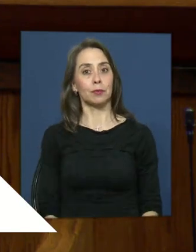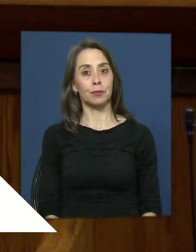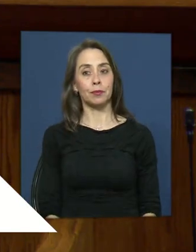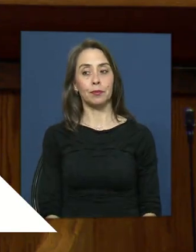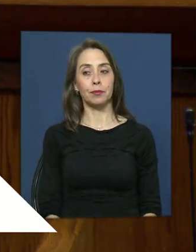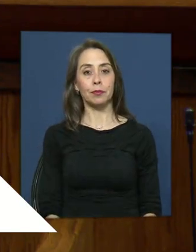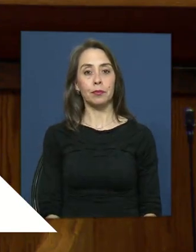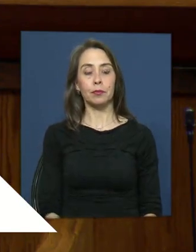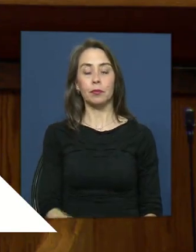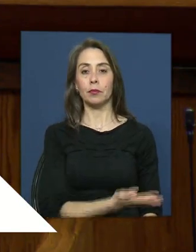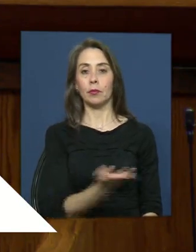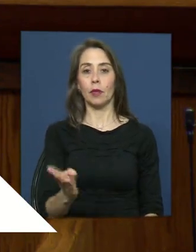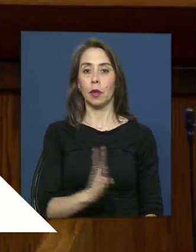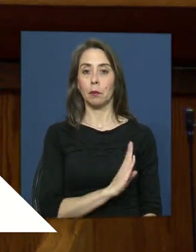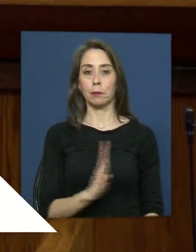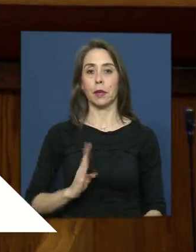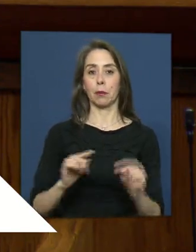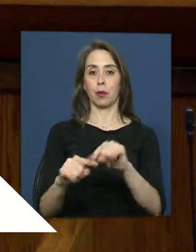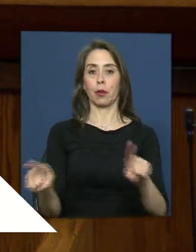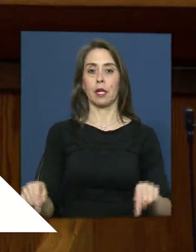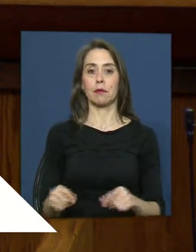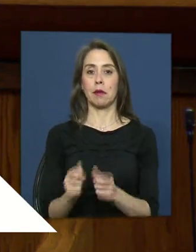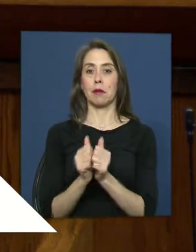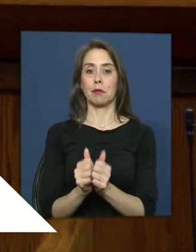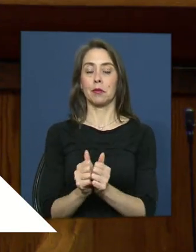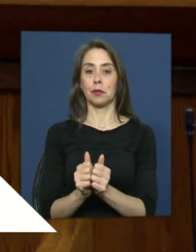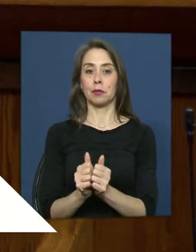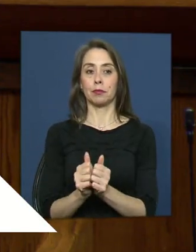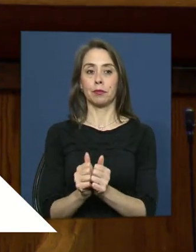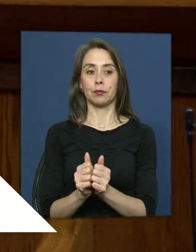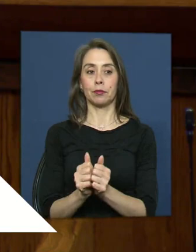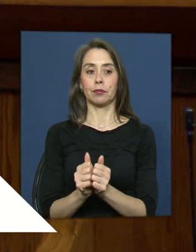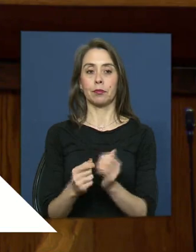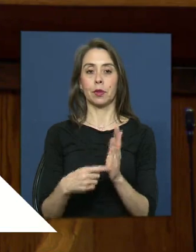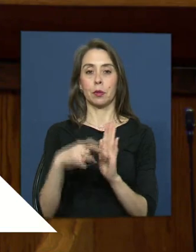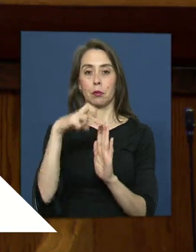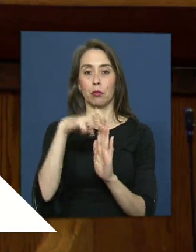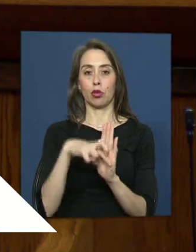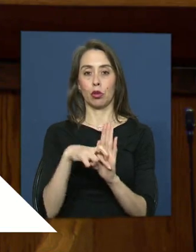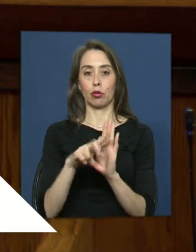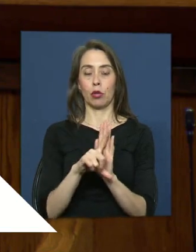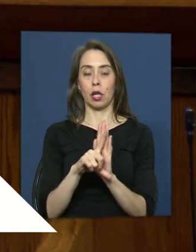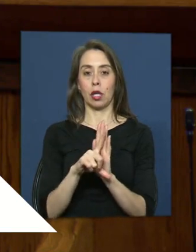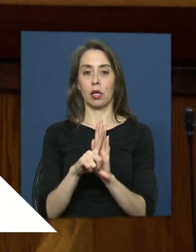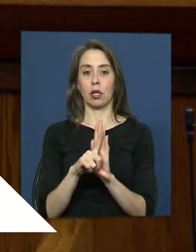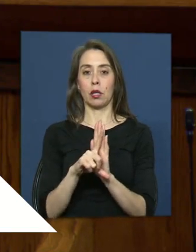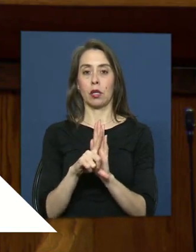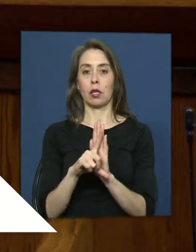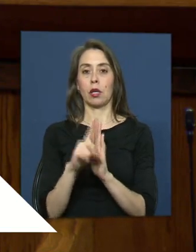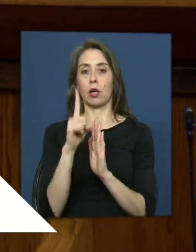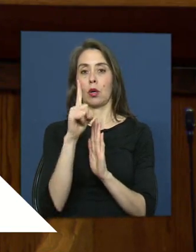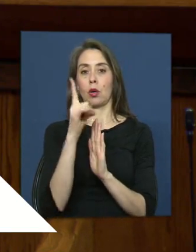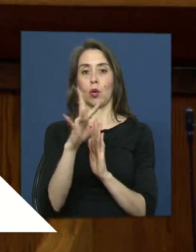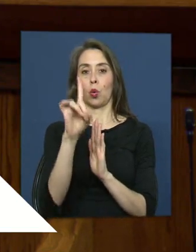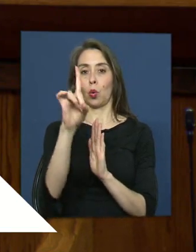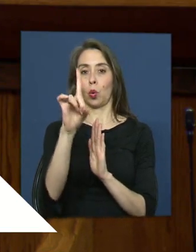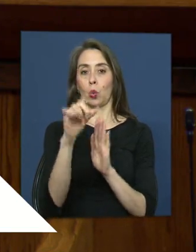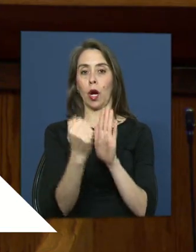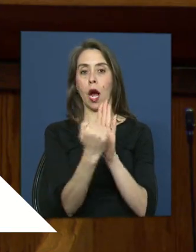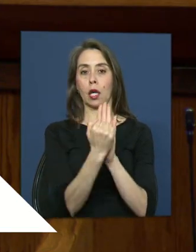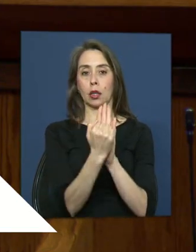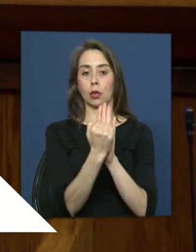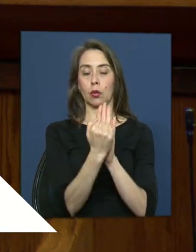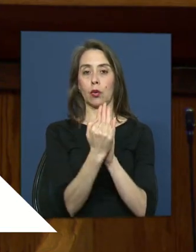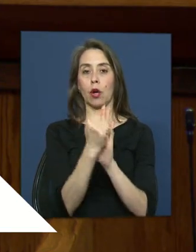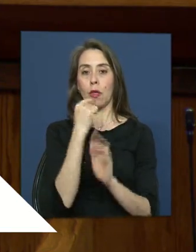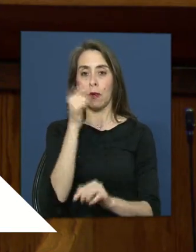Estimada sala, colega, el contenido de este proyecto consta de un artículo único que señala